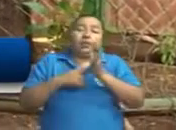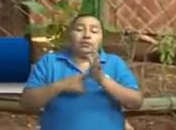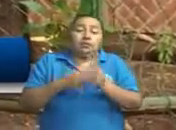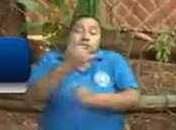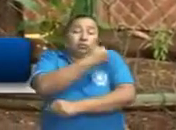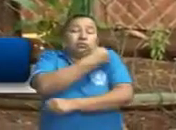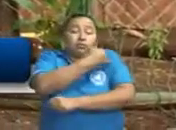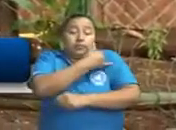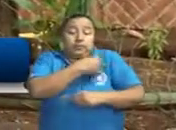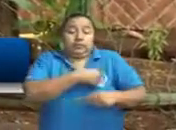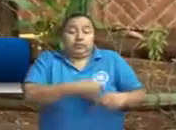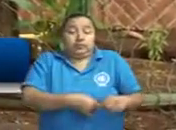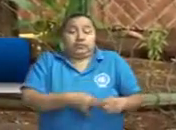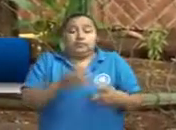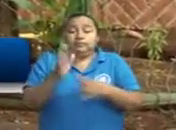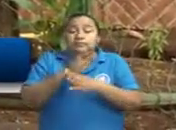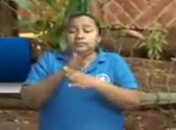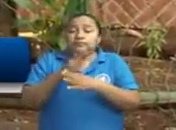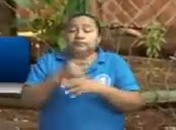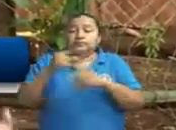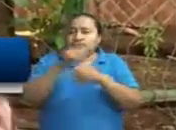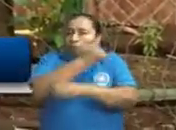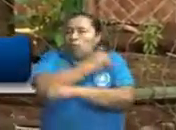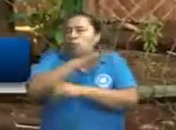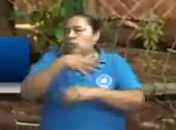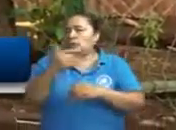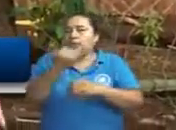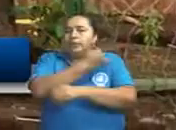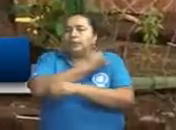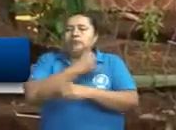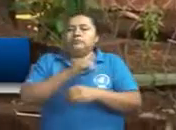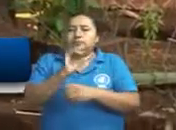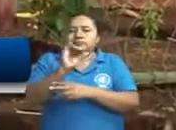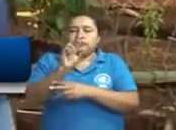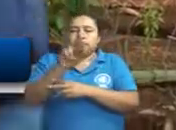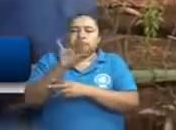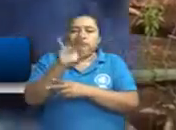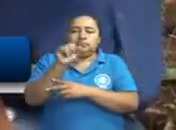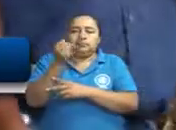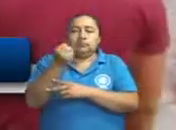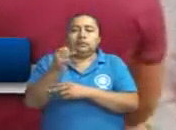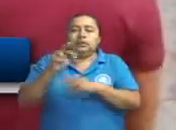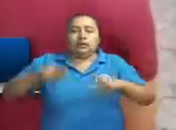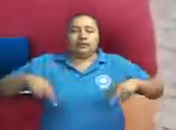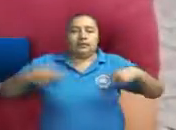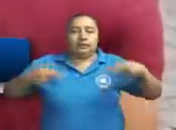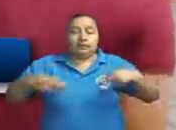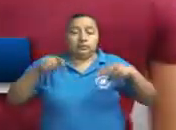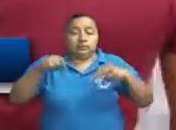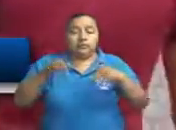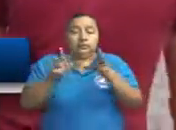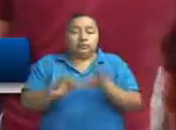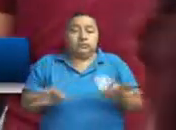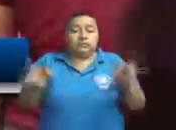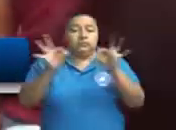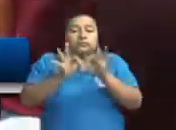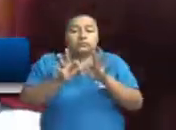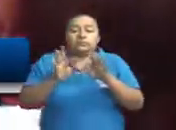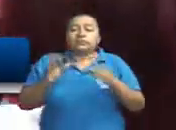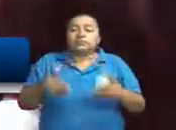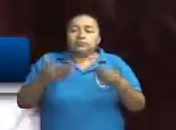Hospital Berta Calderón y en diferentes unidades también, son las clínicas de rehabilitación, ¿sí? Que eso es importante para